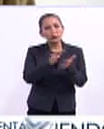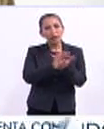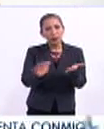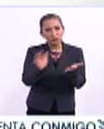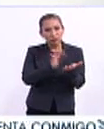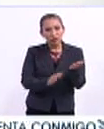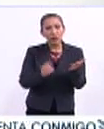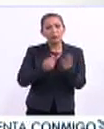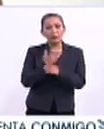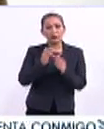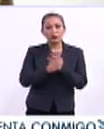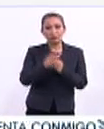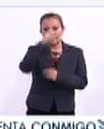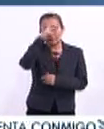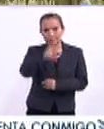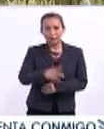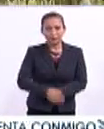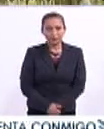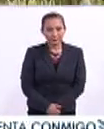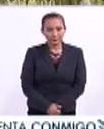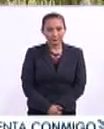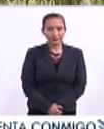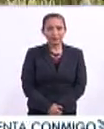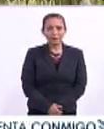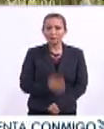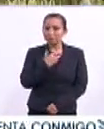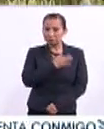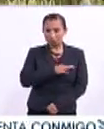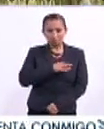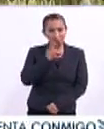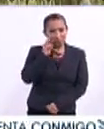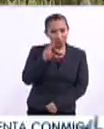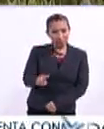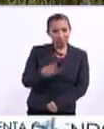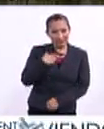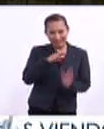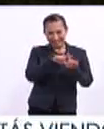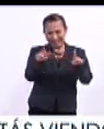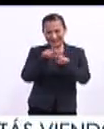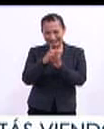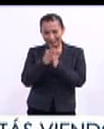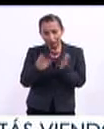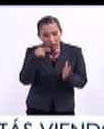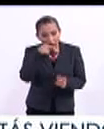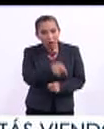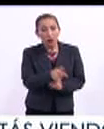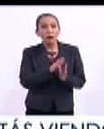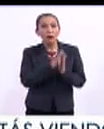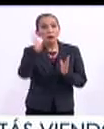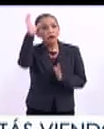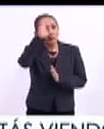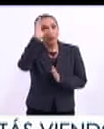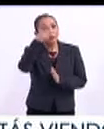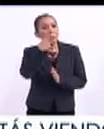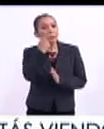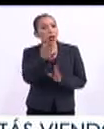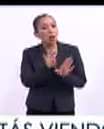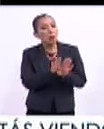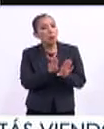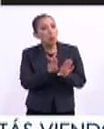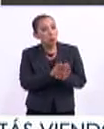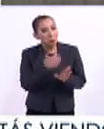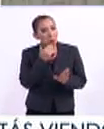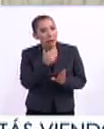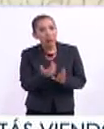lectura en Novedad de la Patria. Es gratificante encontrar en el mundo editorial publicaciones sobre ciencia abordadas con